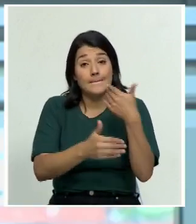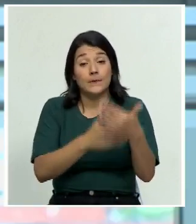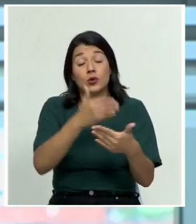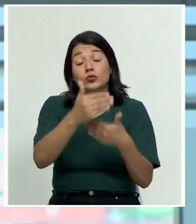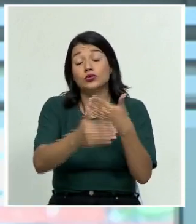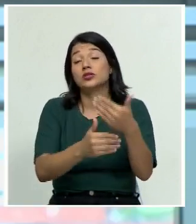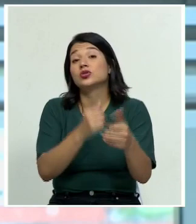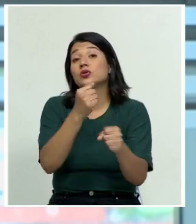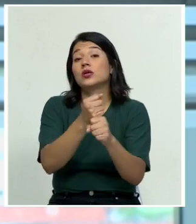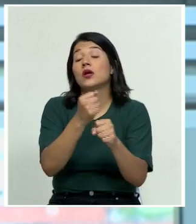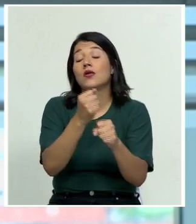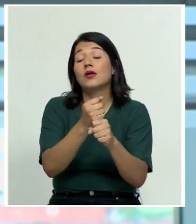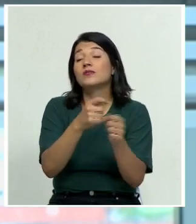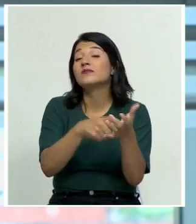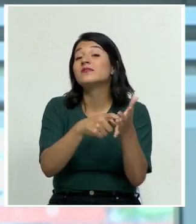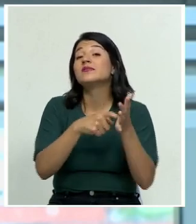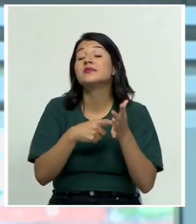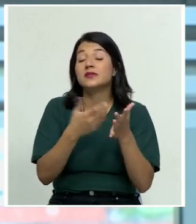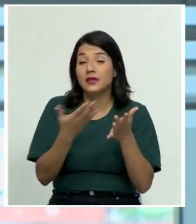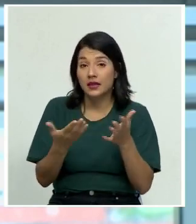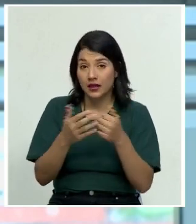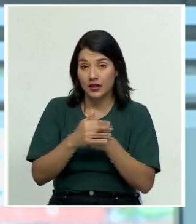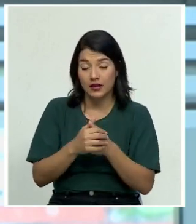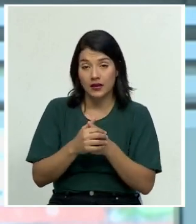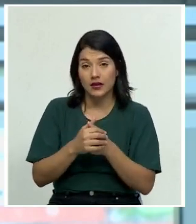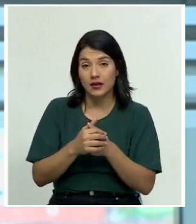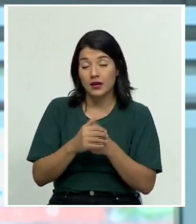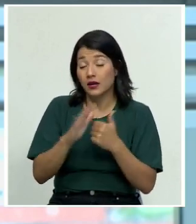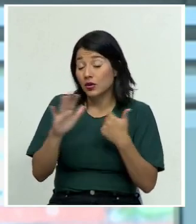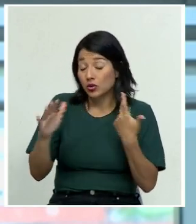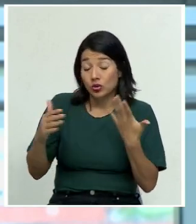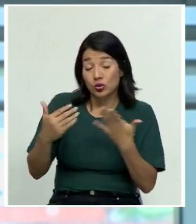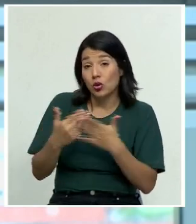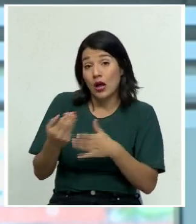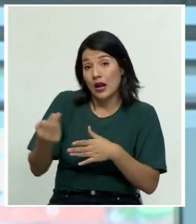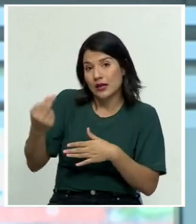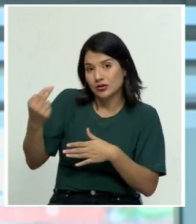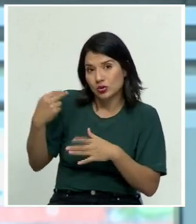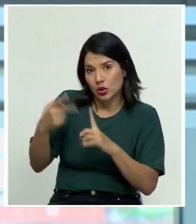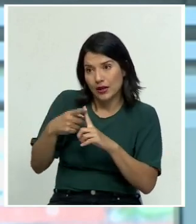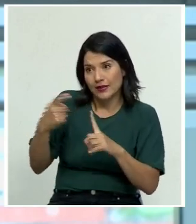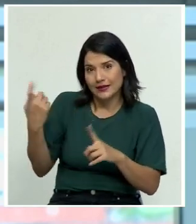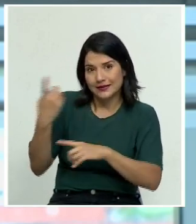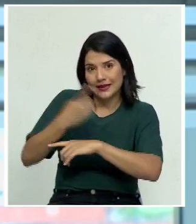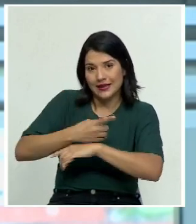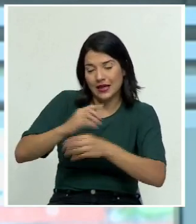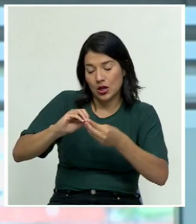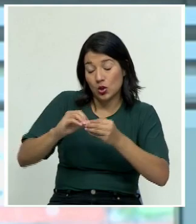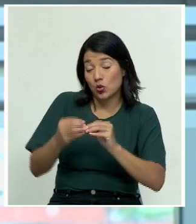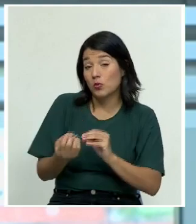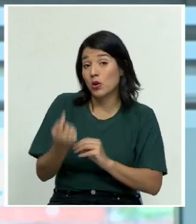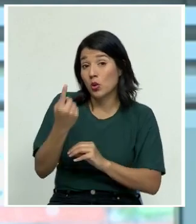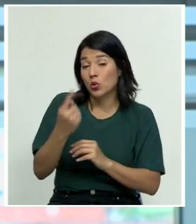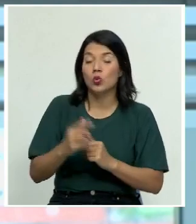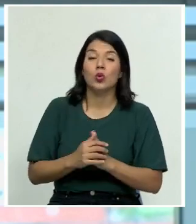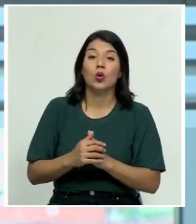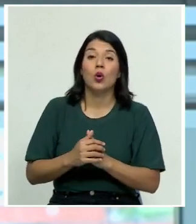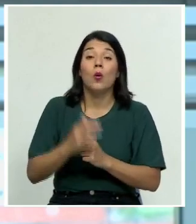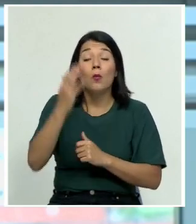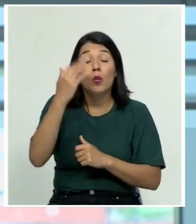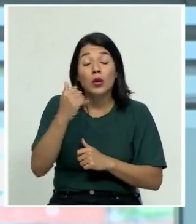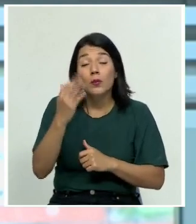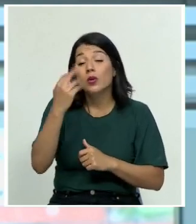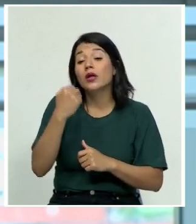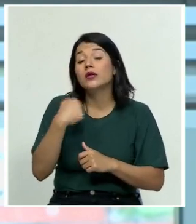yo le indicaba, la asesoría desde el día uno, incluso con una teoría del caso, porque tenés que